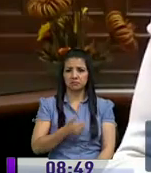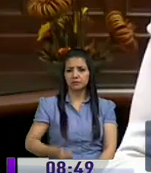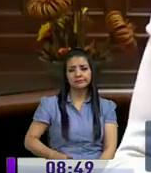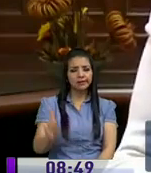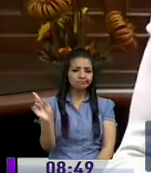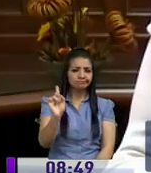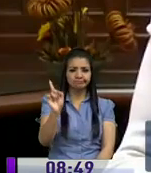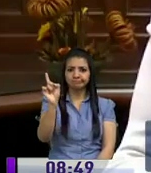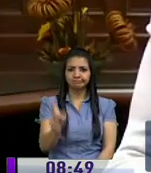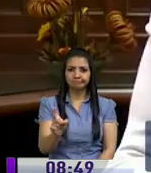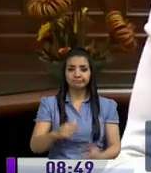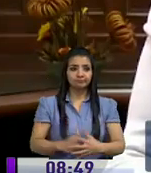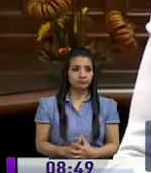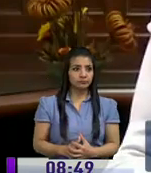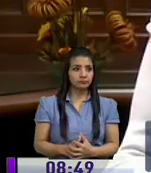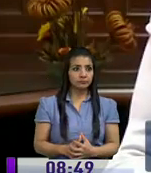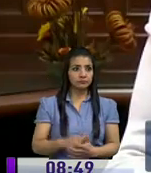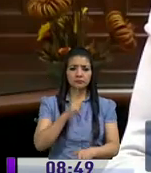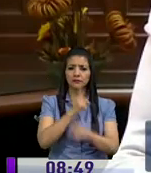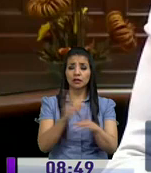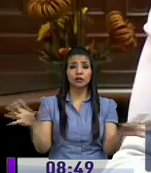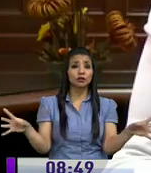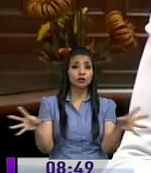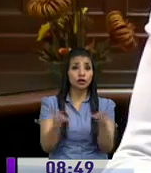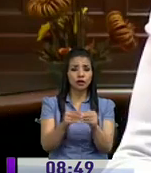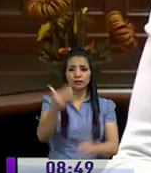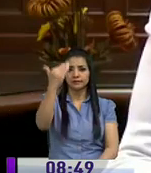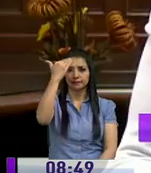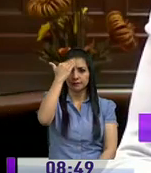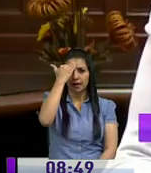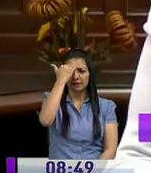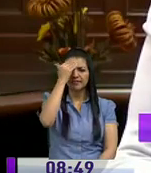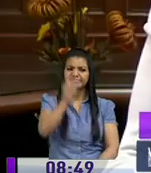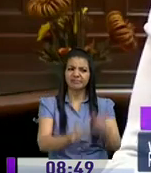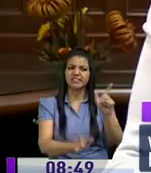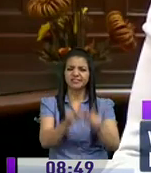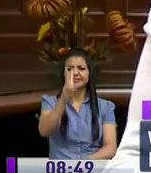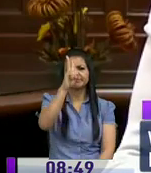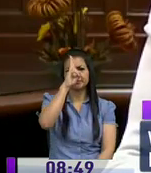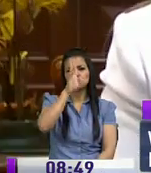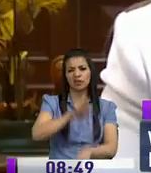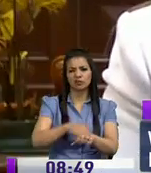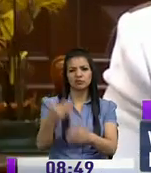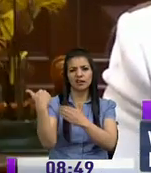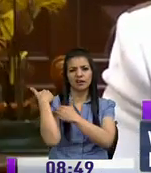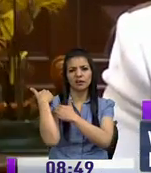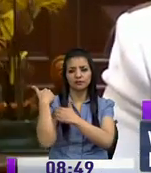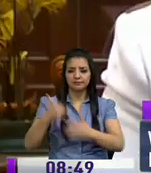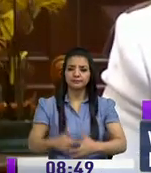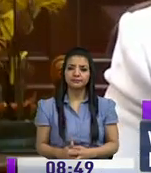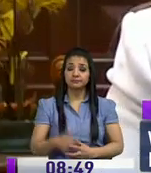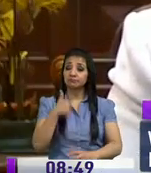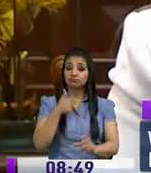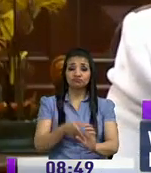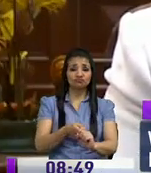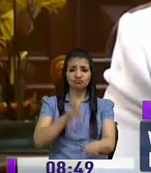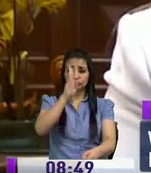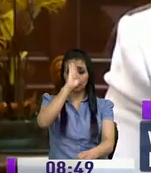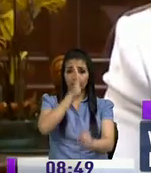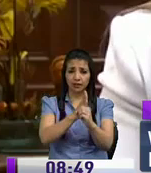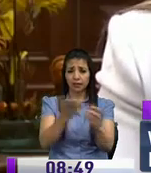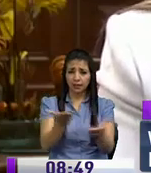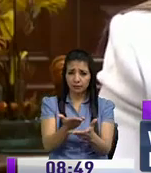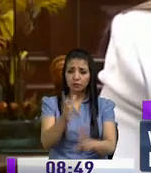vicepresidencia, a pesar que todos sabemos que esta canallada es por el cargo que ocupo. Que su renuncia busca abonar para